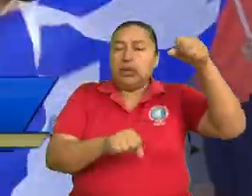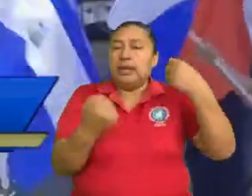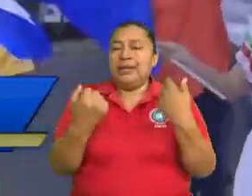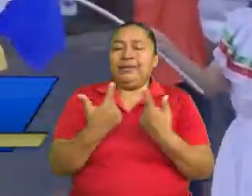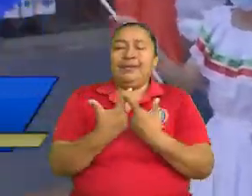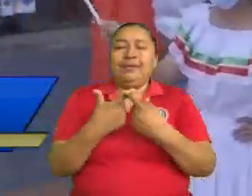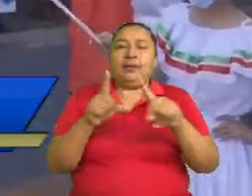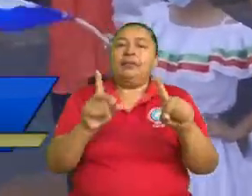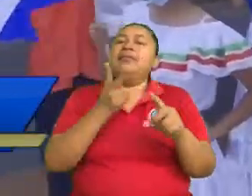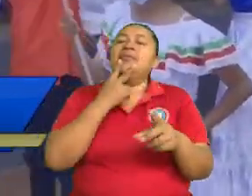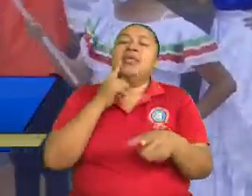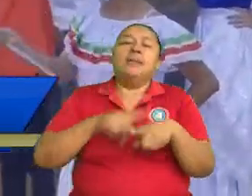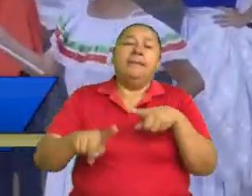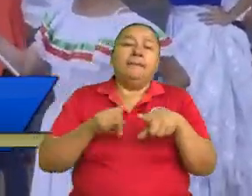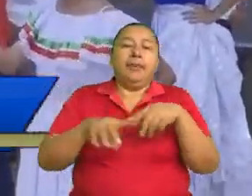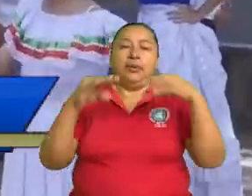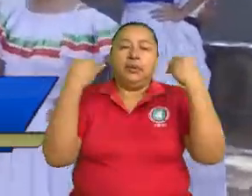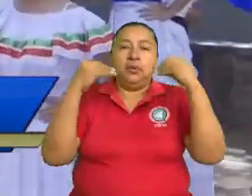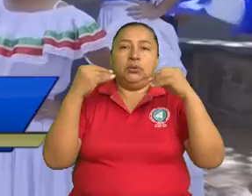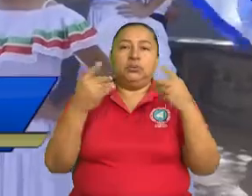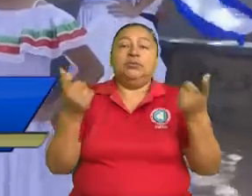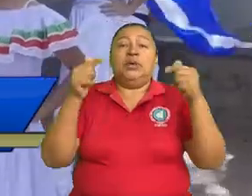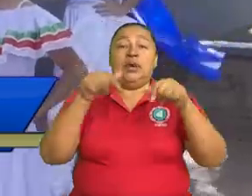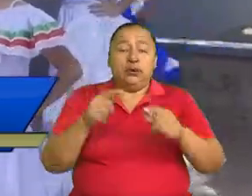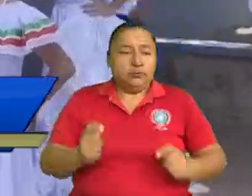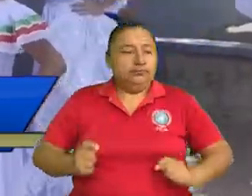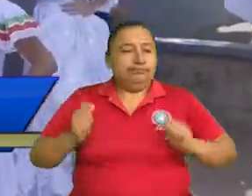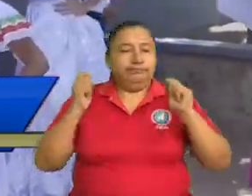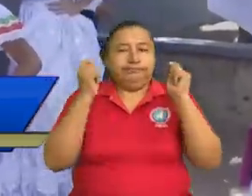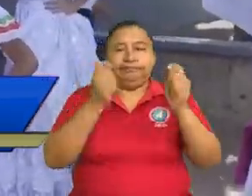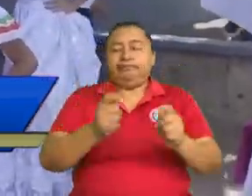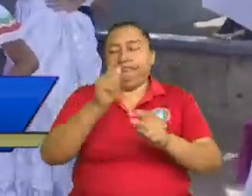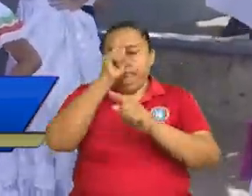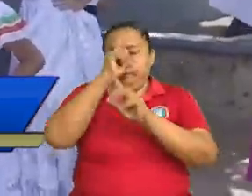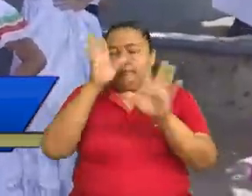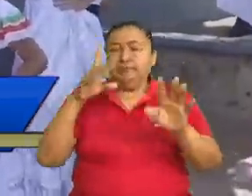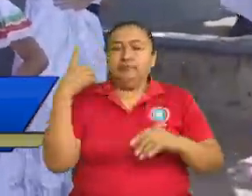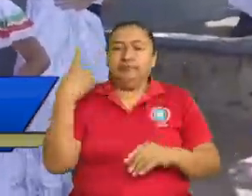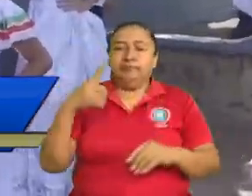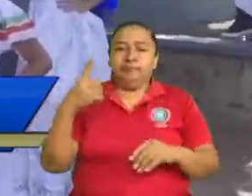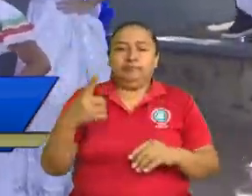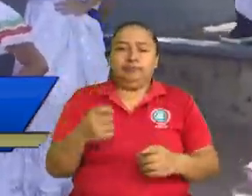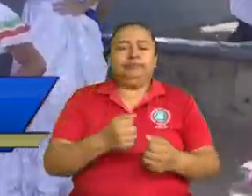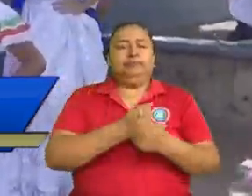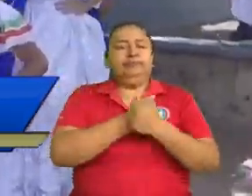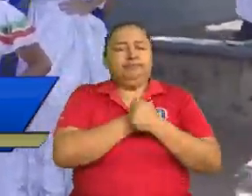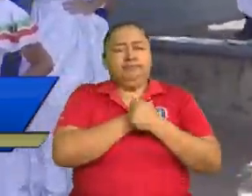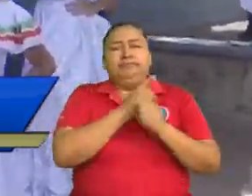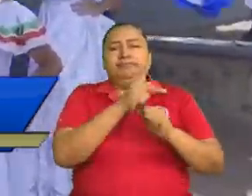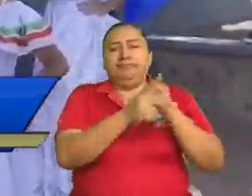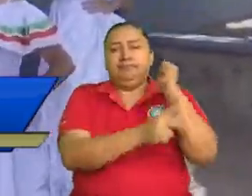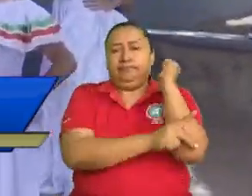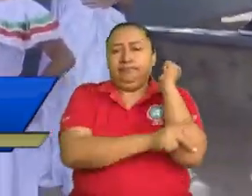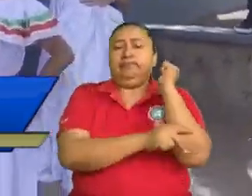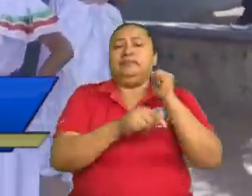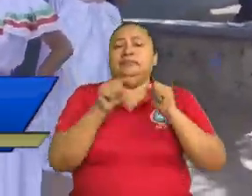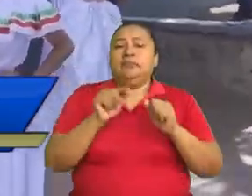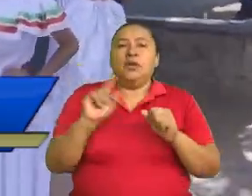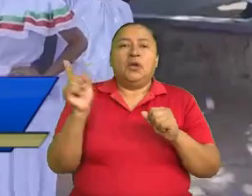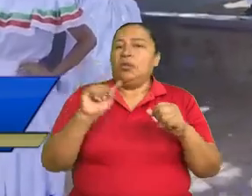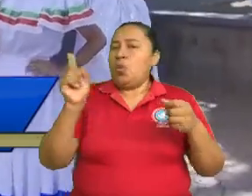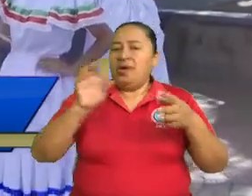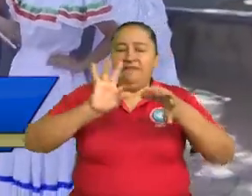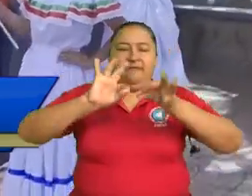educativa. Que eso es una restitución clara de un derecho de patriótico. Claro. No es un